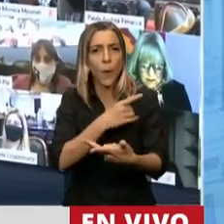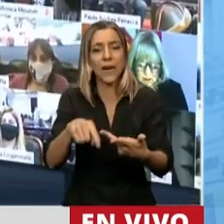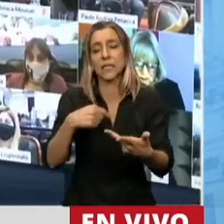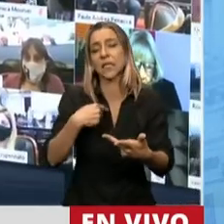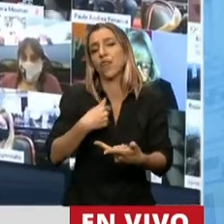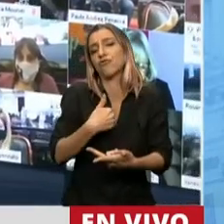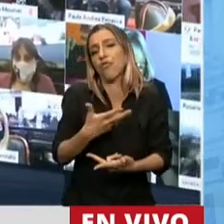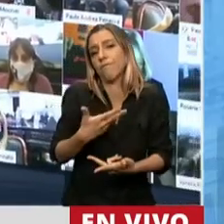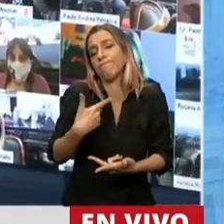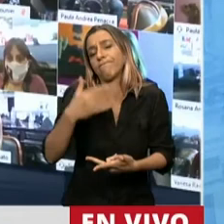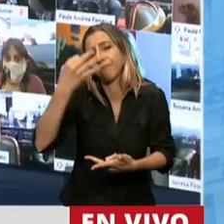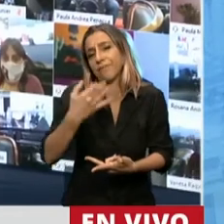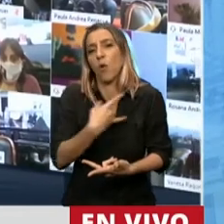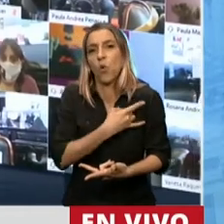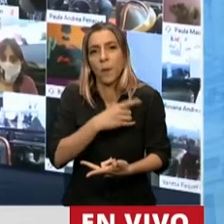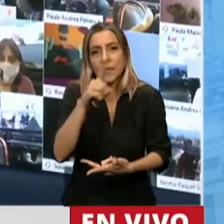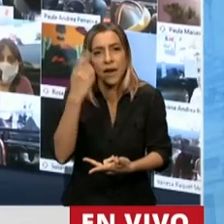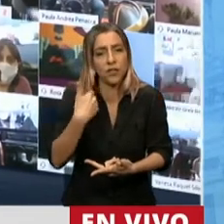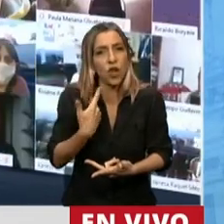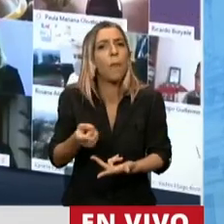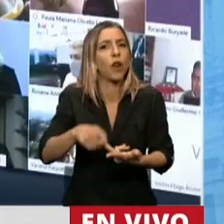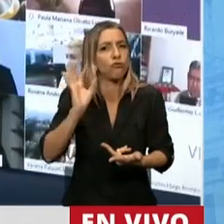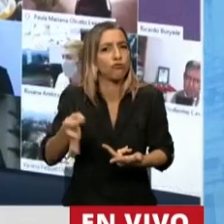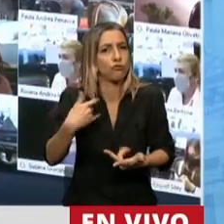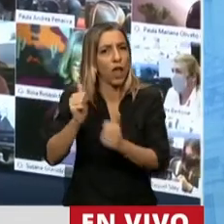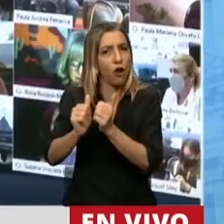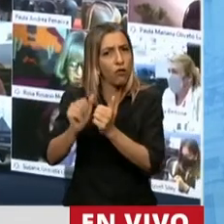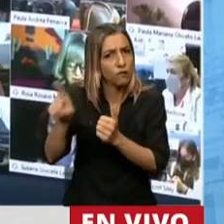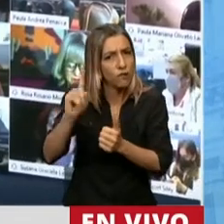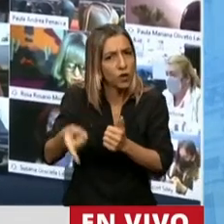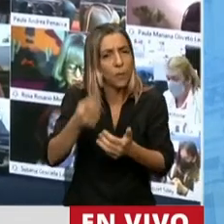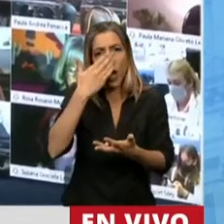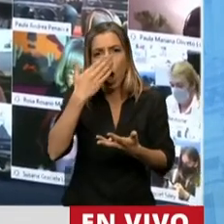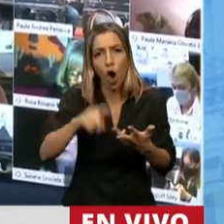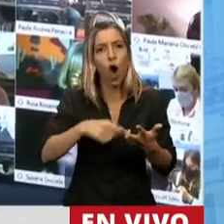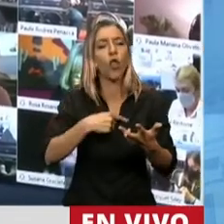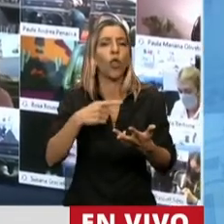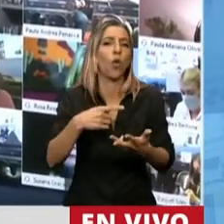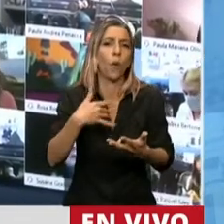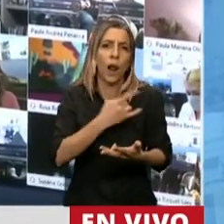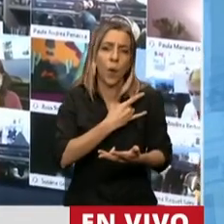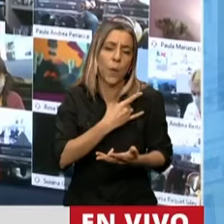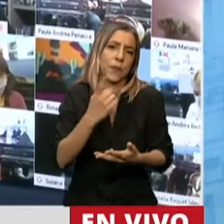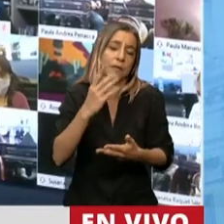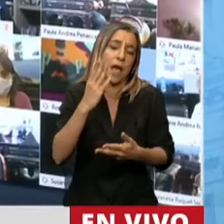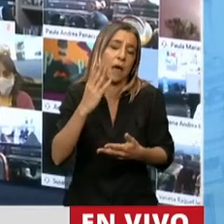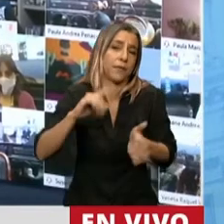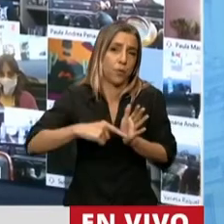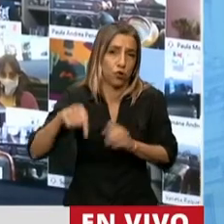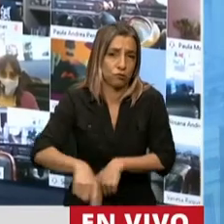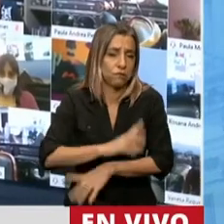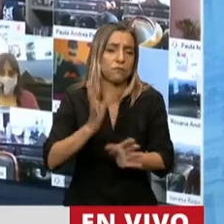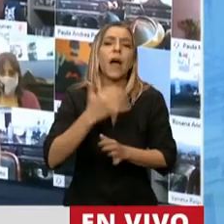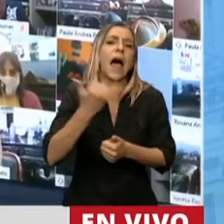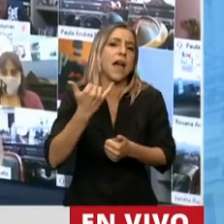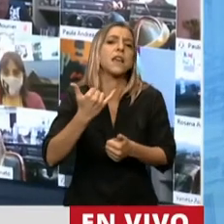a la nuestra, la Universidad Nacional de San Luis, la de Rosario, también la de Córdoba, la Universidad Nacional de Buenos Aires y tantas otras universidades